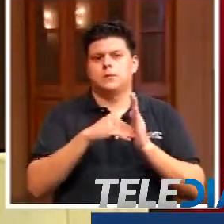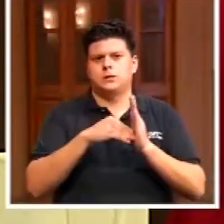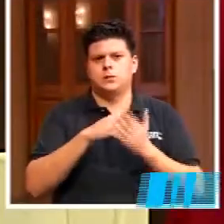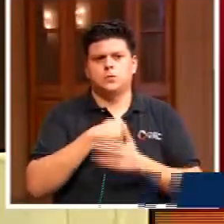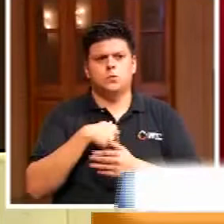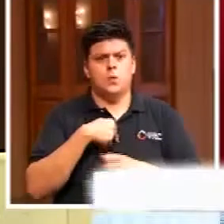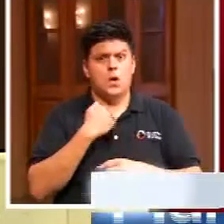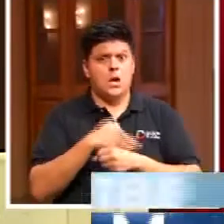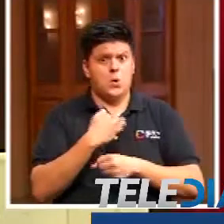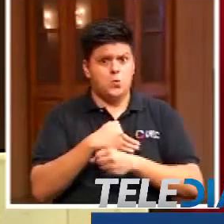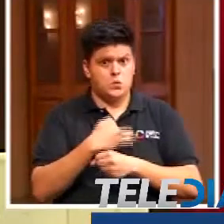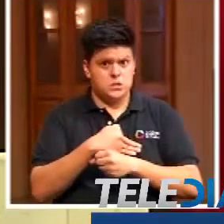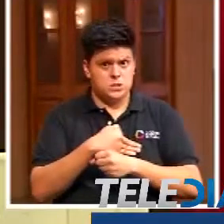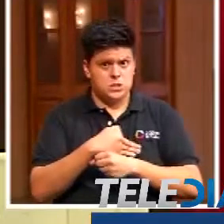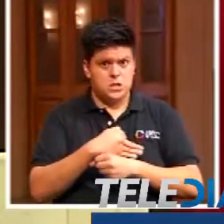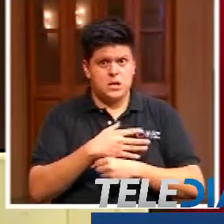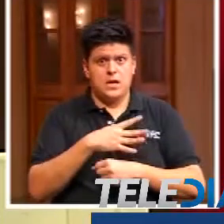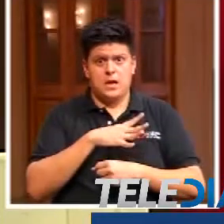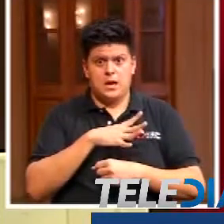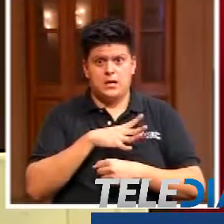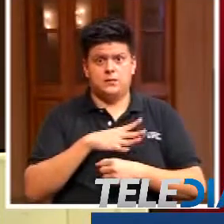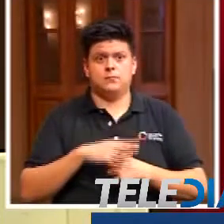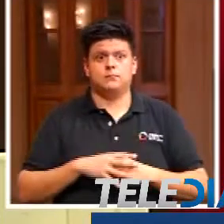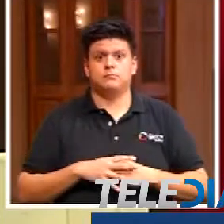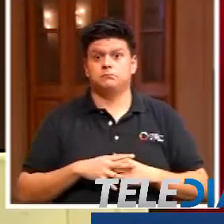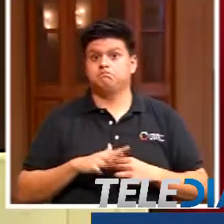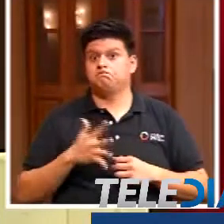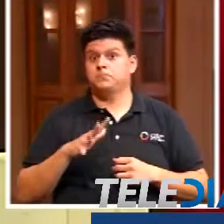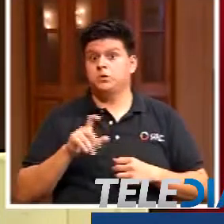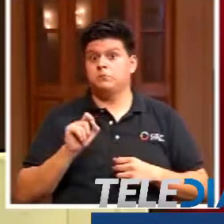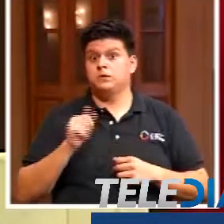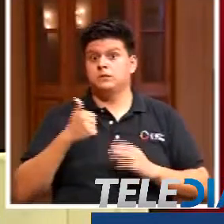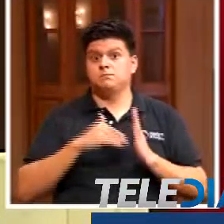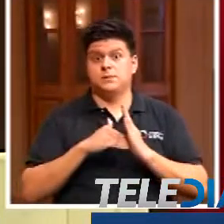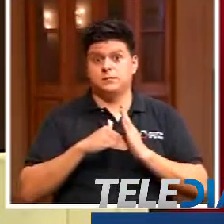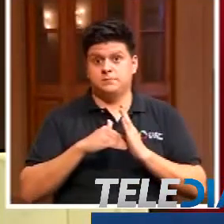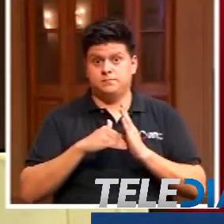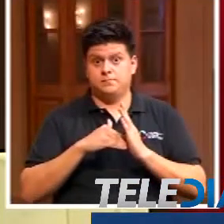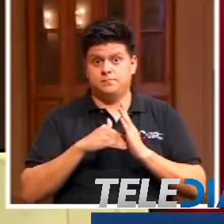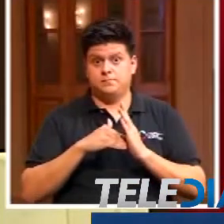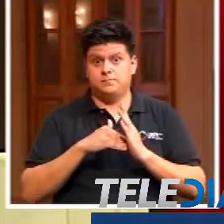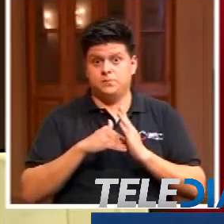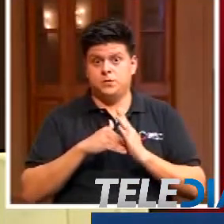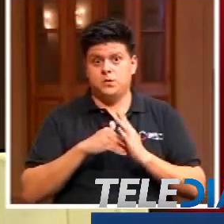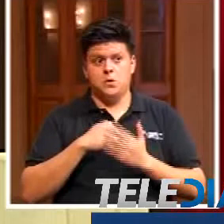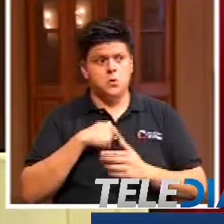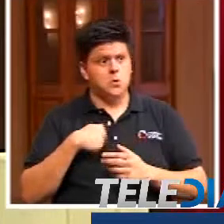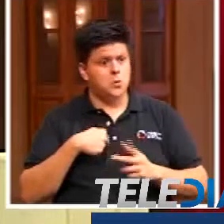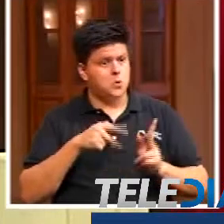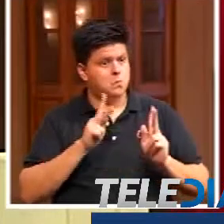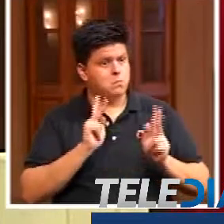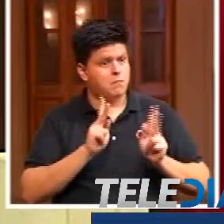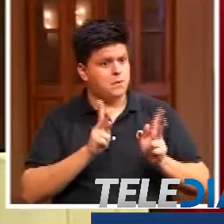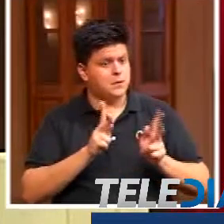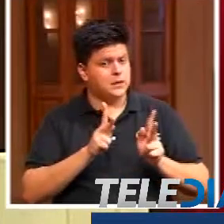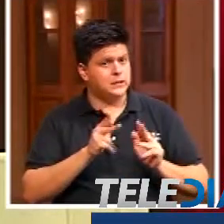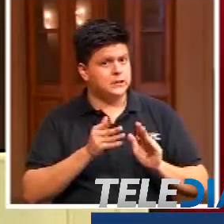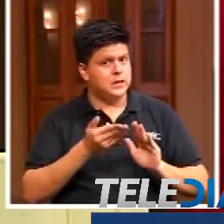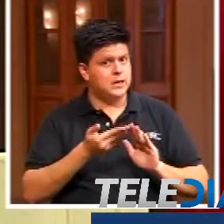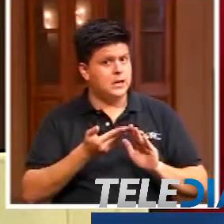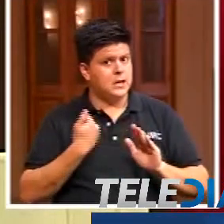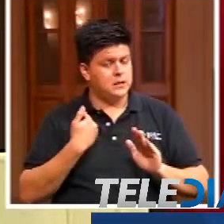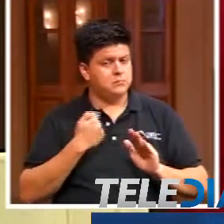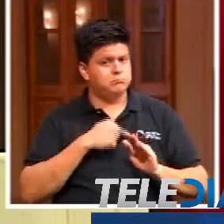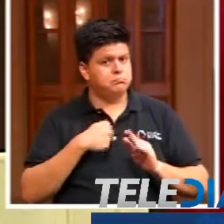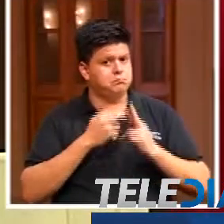nosotros ahorita en este momento alrededor de 26.000. Y lo platicamos los días que tenemos